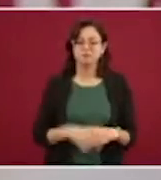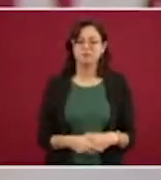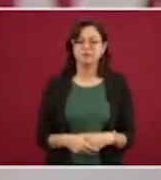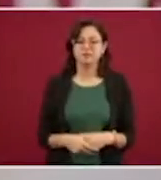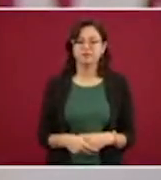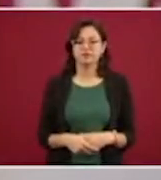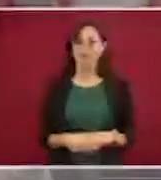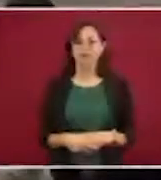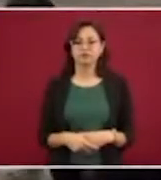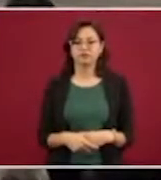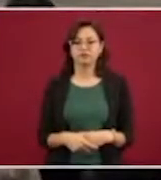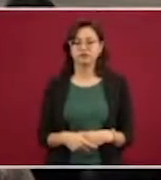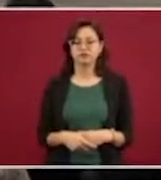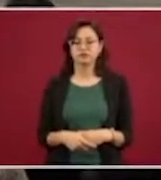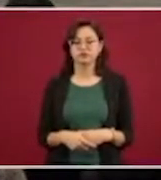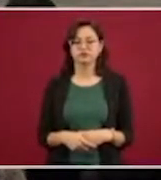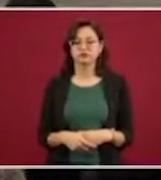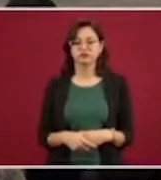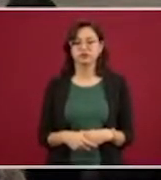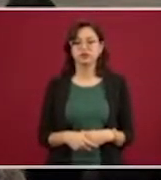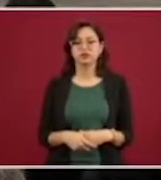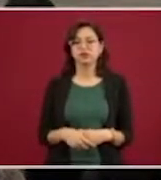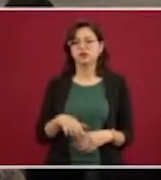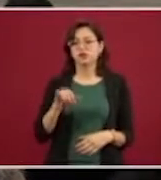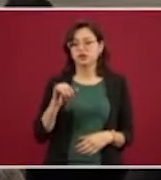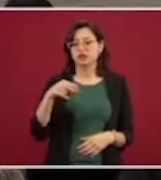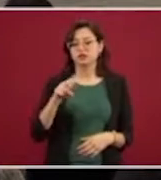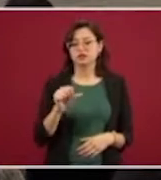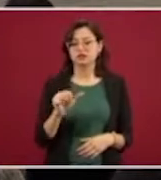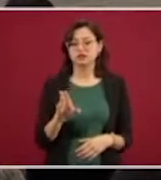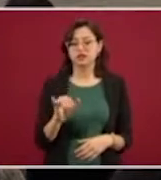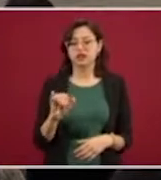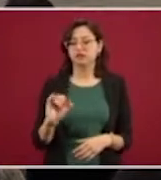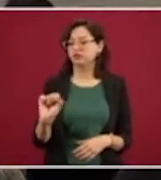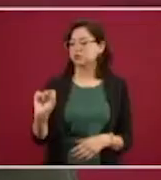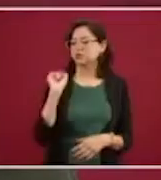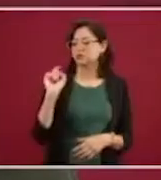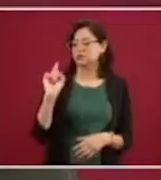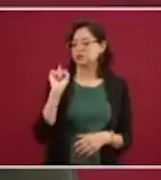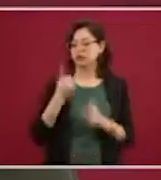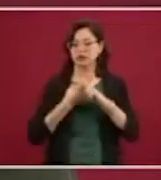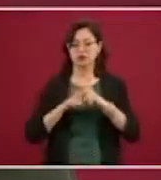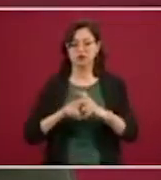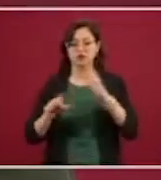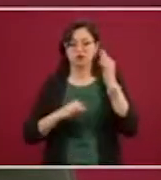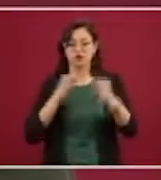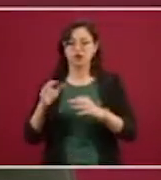En la convocatoria del bienestar, que arrancó apenas el fin de semana, tenemos hasta